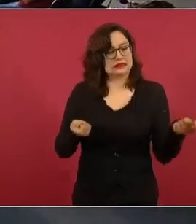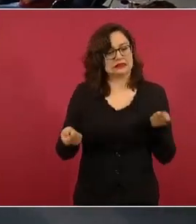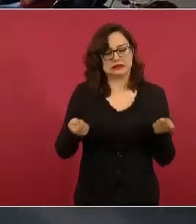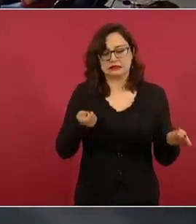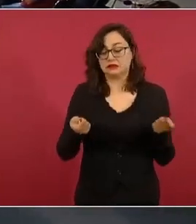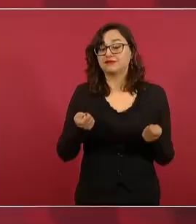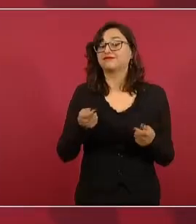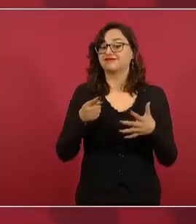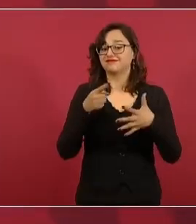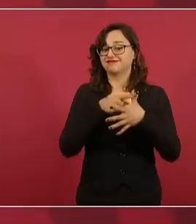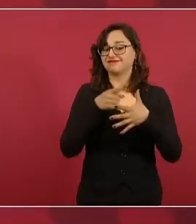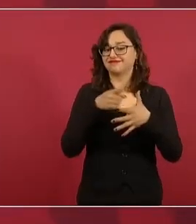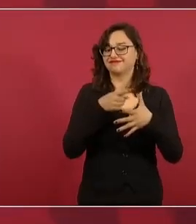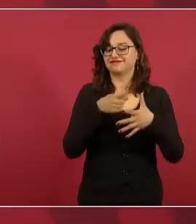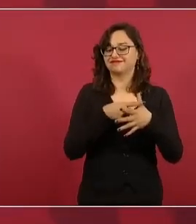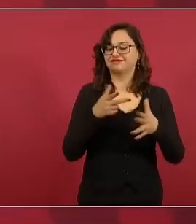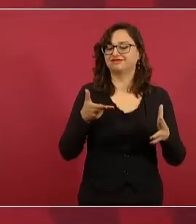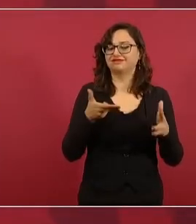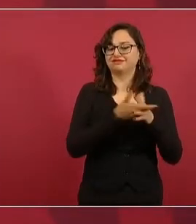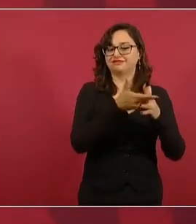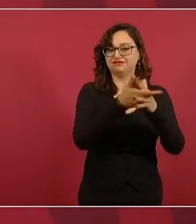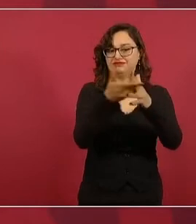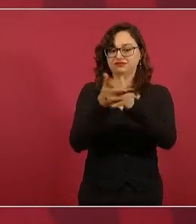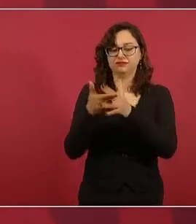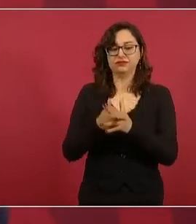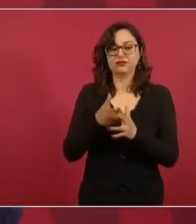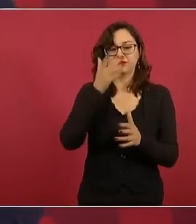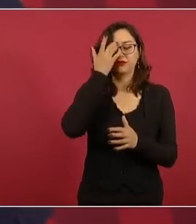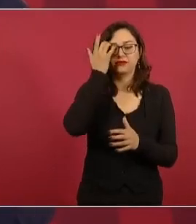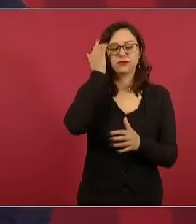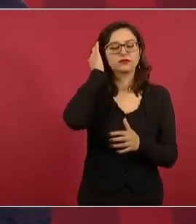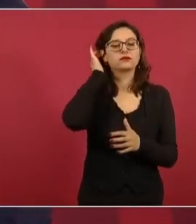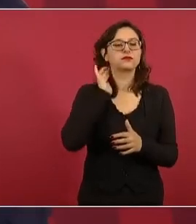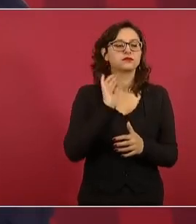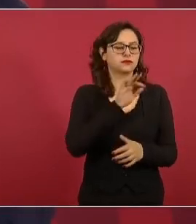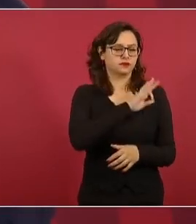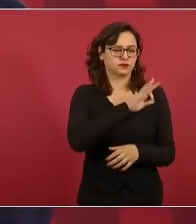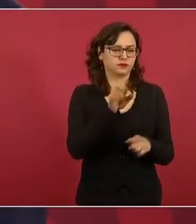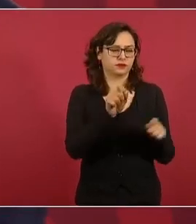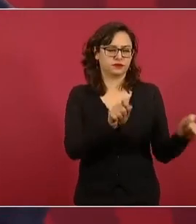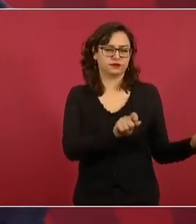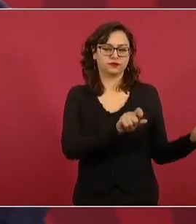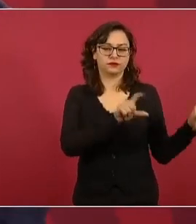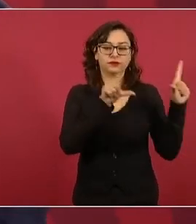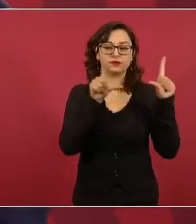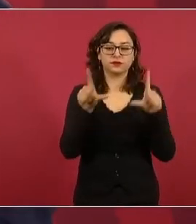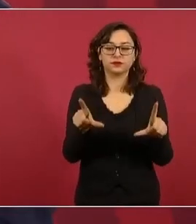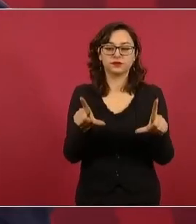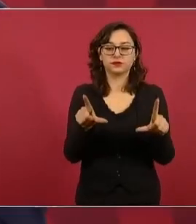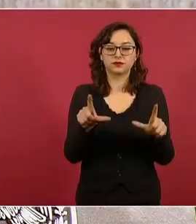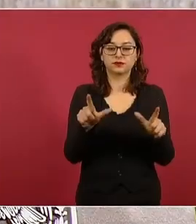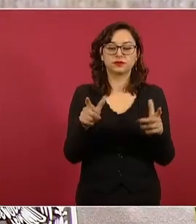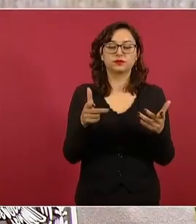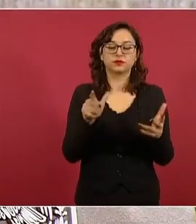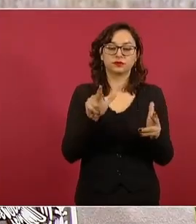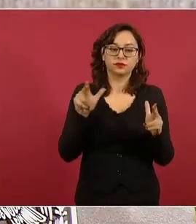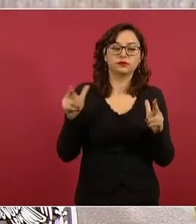explicado eso. Es más, podríamos poner una gráfica, pon una gráfica de